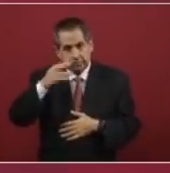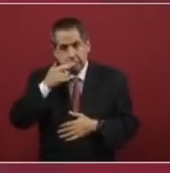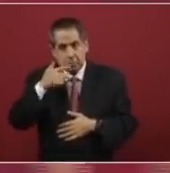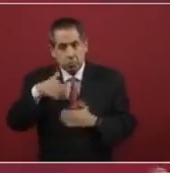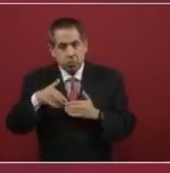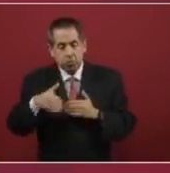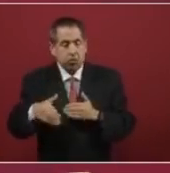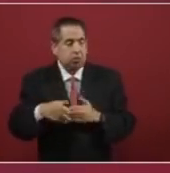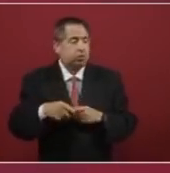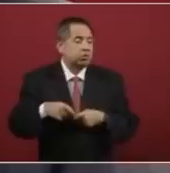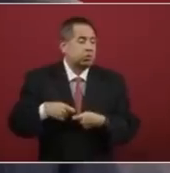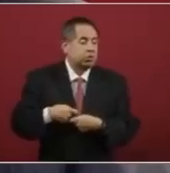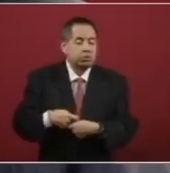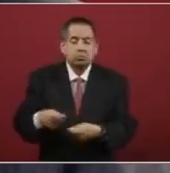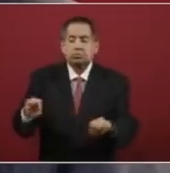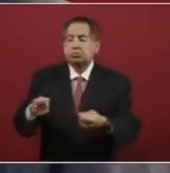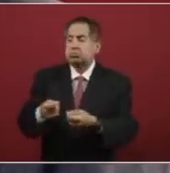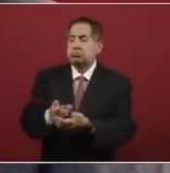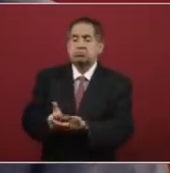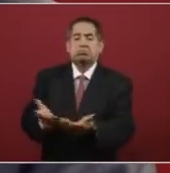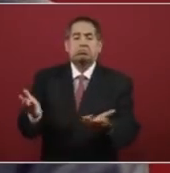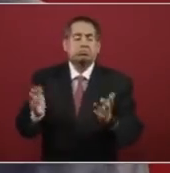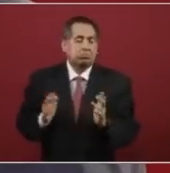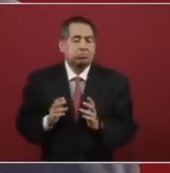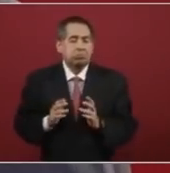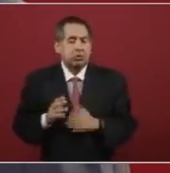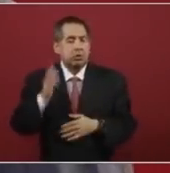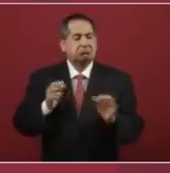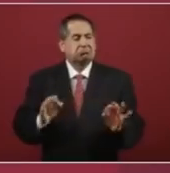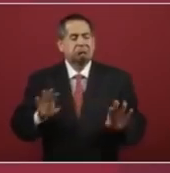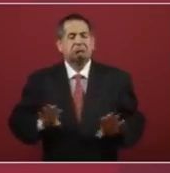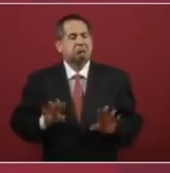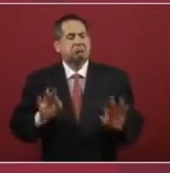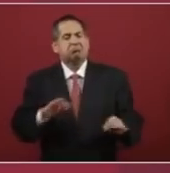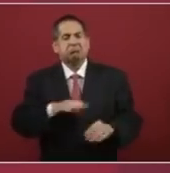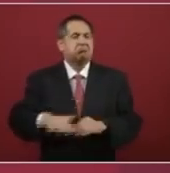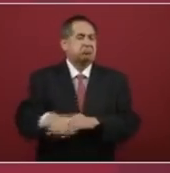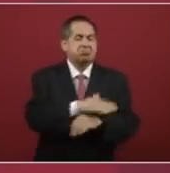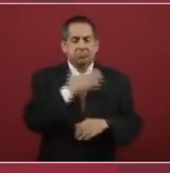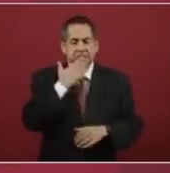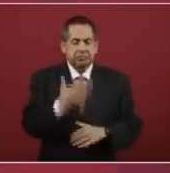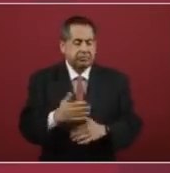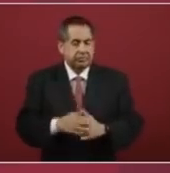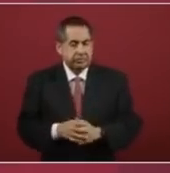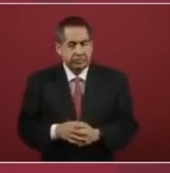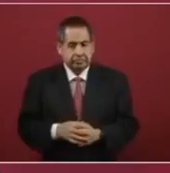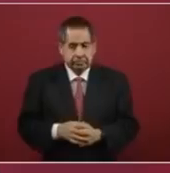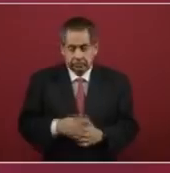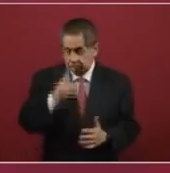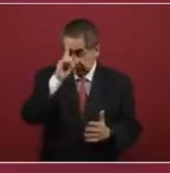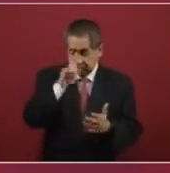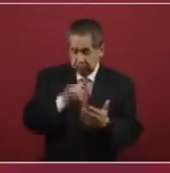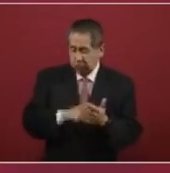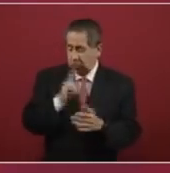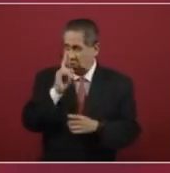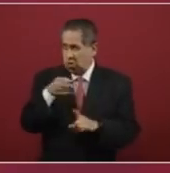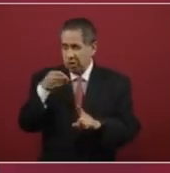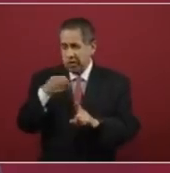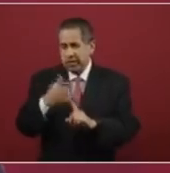que se distribuya y que haya justicia. Yo creo que lo que mejor